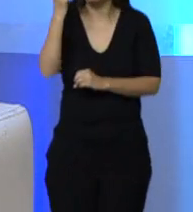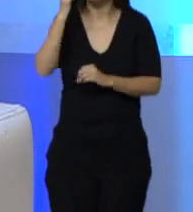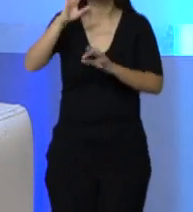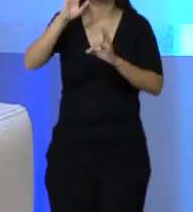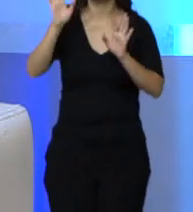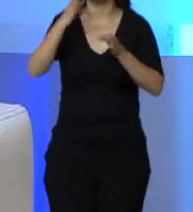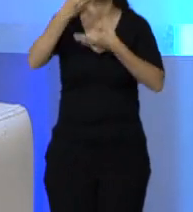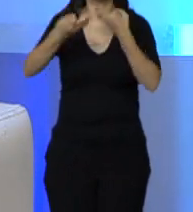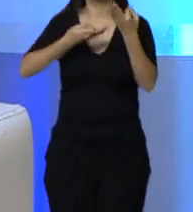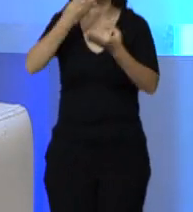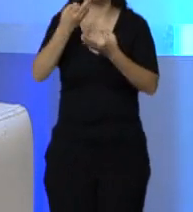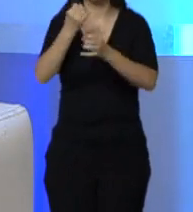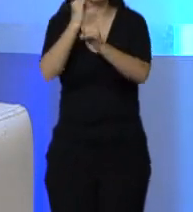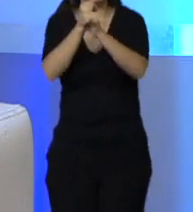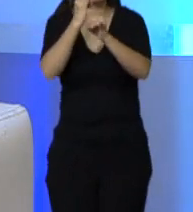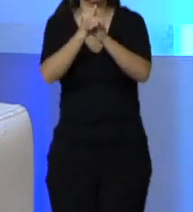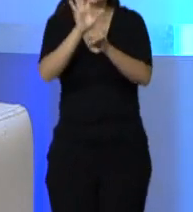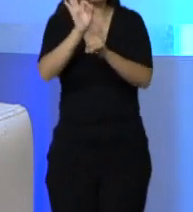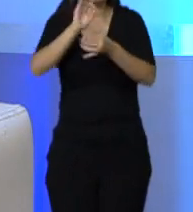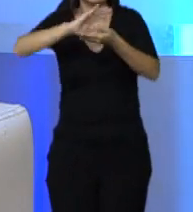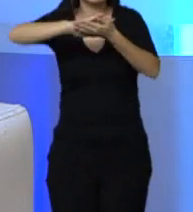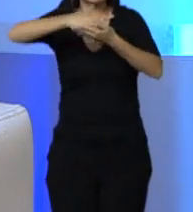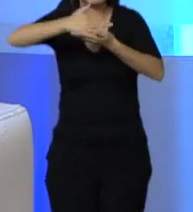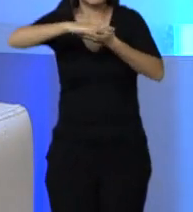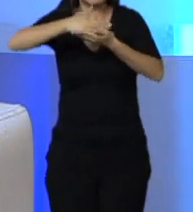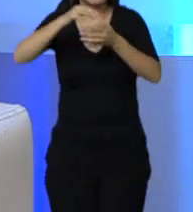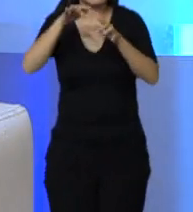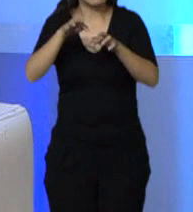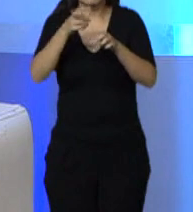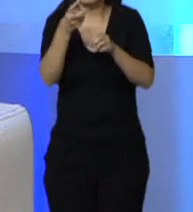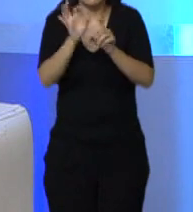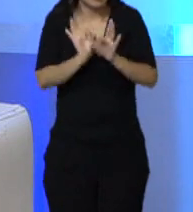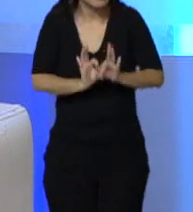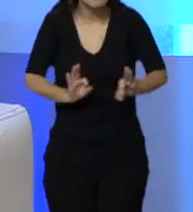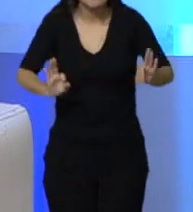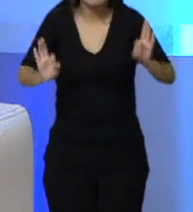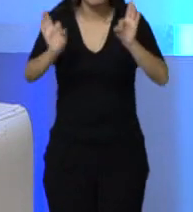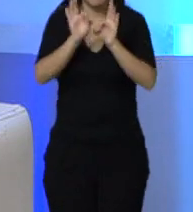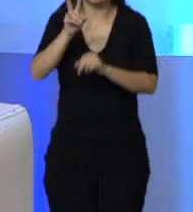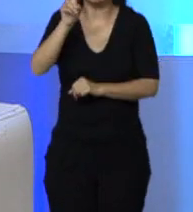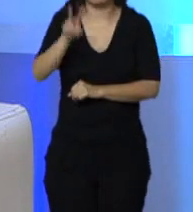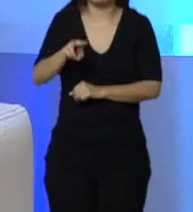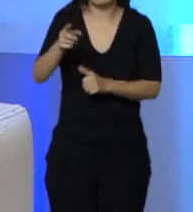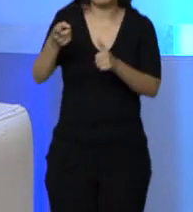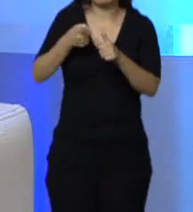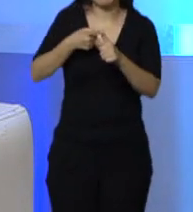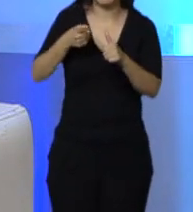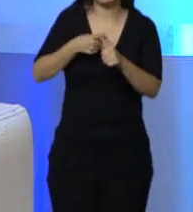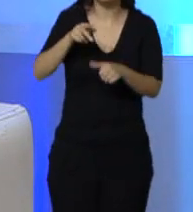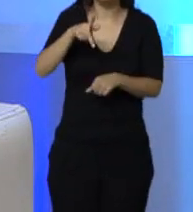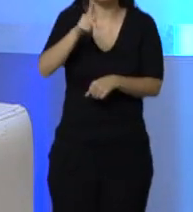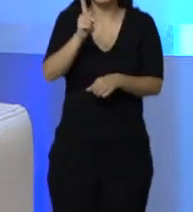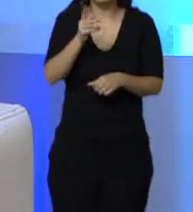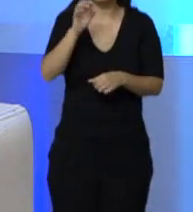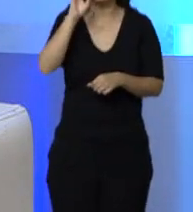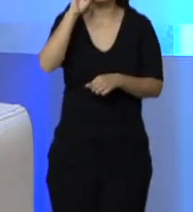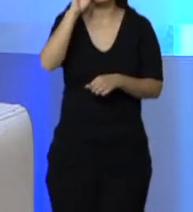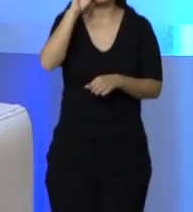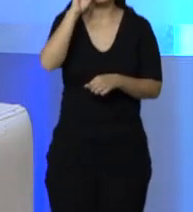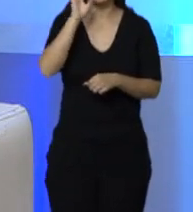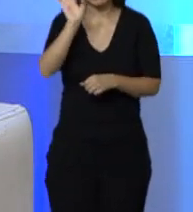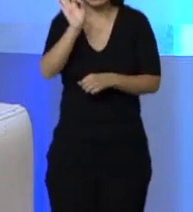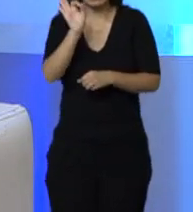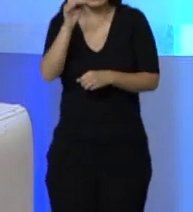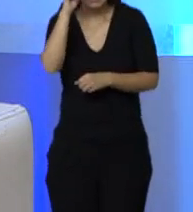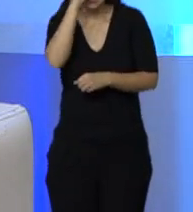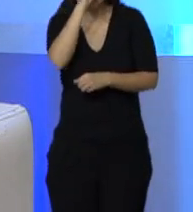dice -103 tu computador eso es algo es un requisito pero si esto esto va a poner que tiemblen las cosas